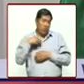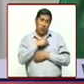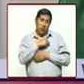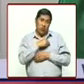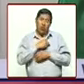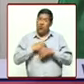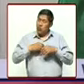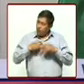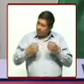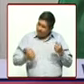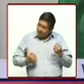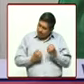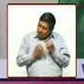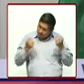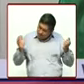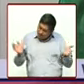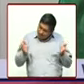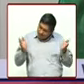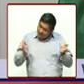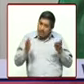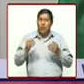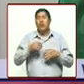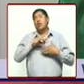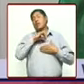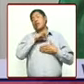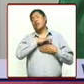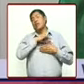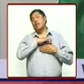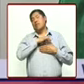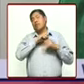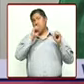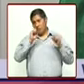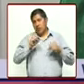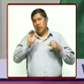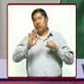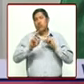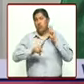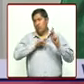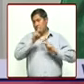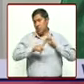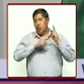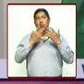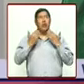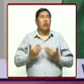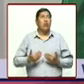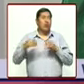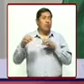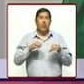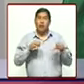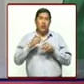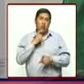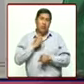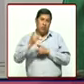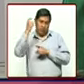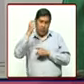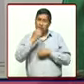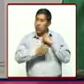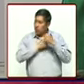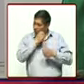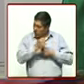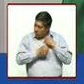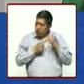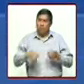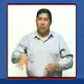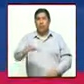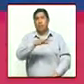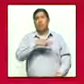han contribuido y esperemos que sea pues en beneficio de esa población que actualmente está siendo afectada y está sufriendo las consecuencias